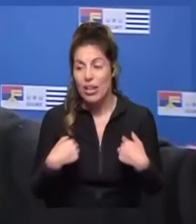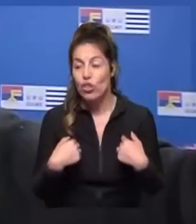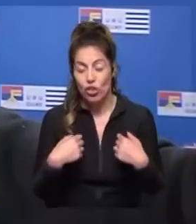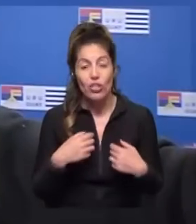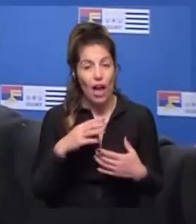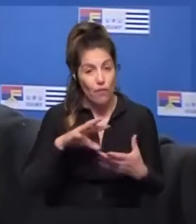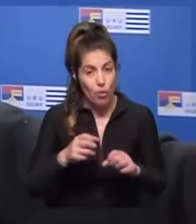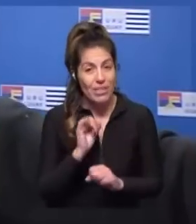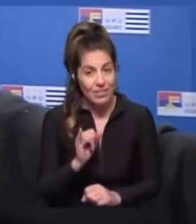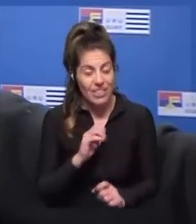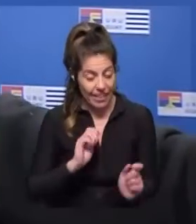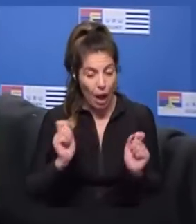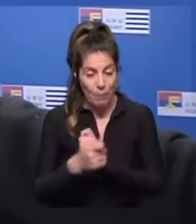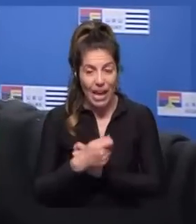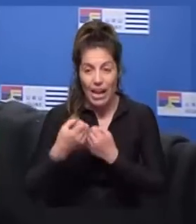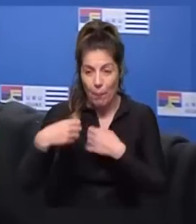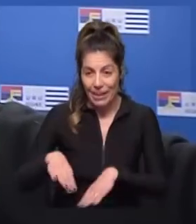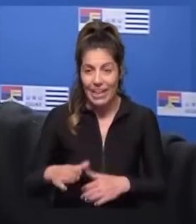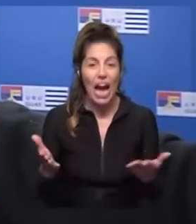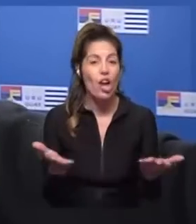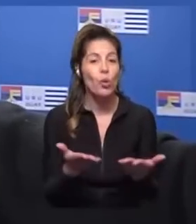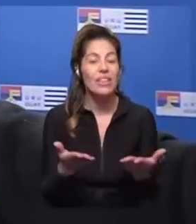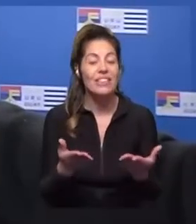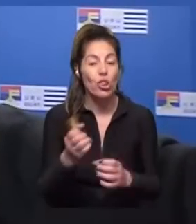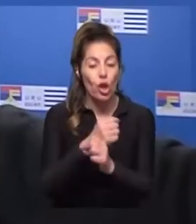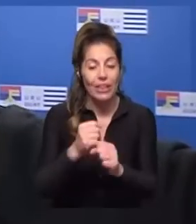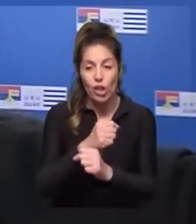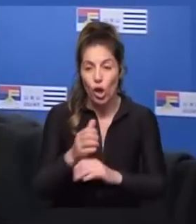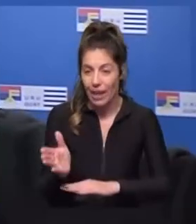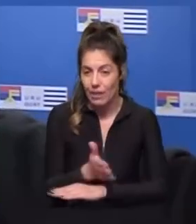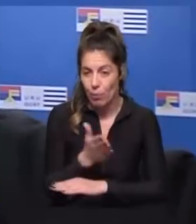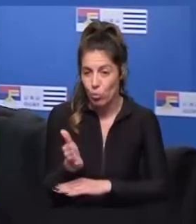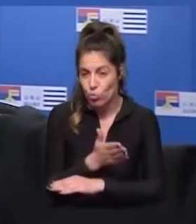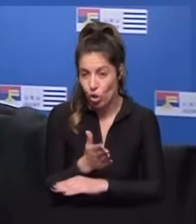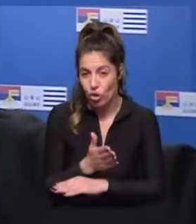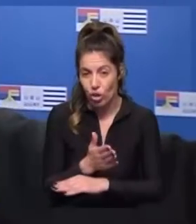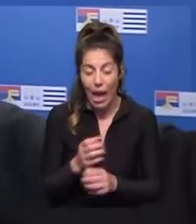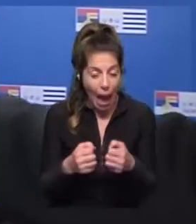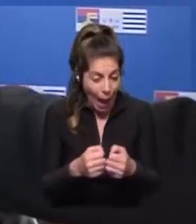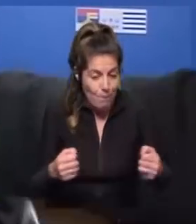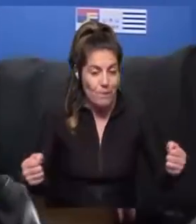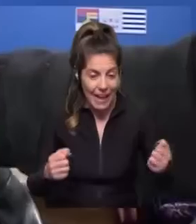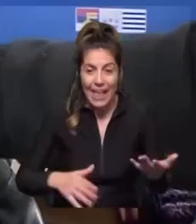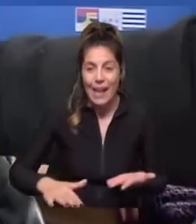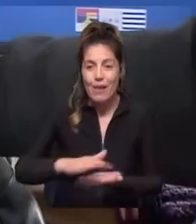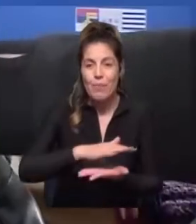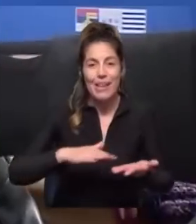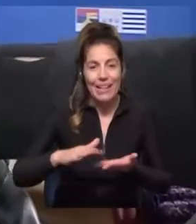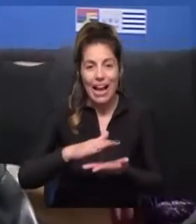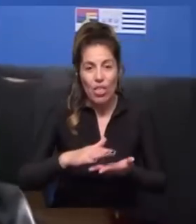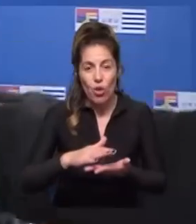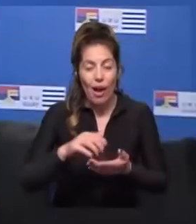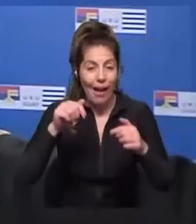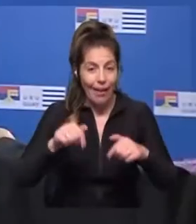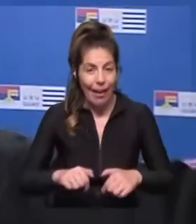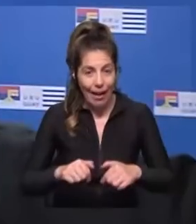revertir las pérdidas actualizando la tecnología de producción tratando de ampliar el mercado del cemento Portland